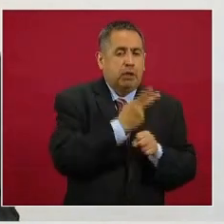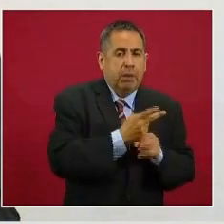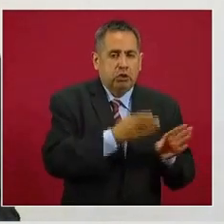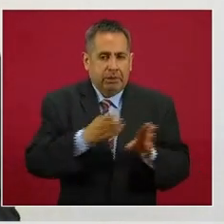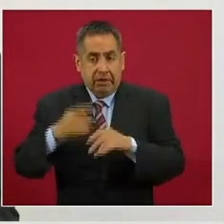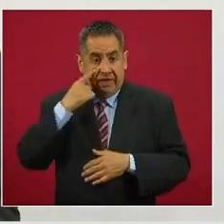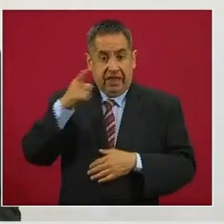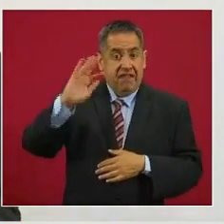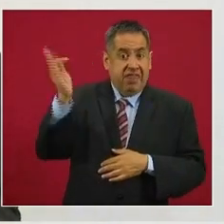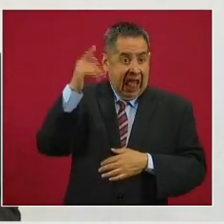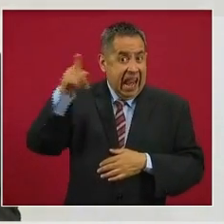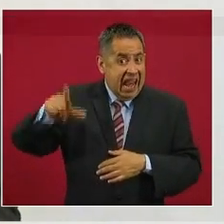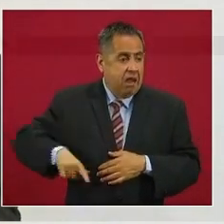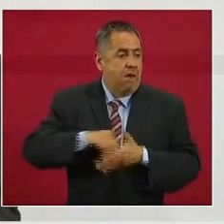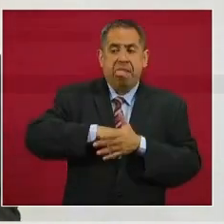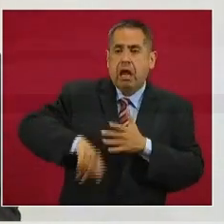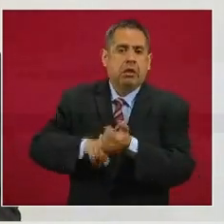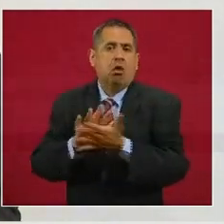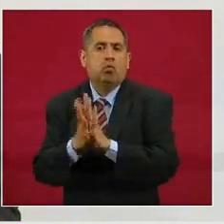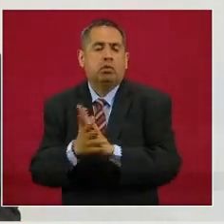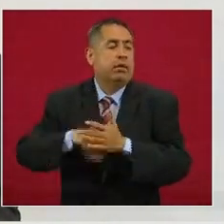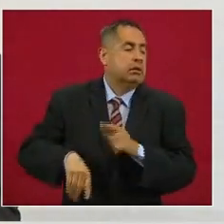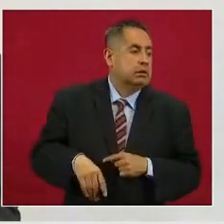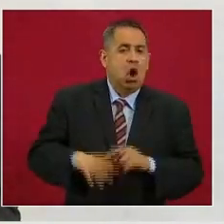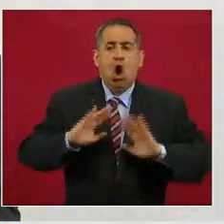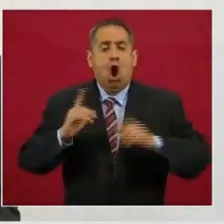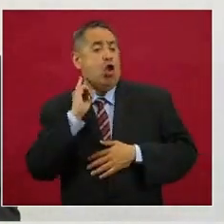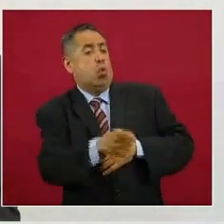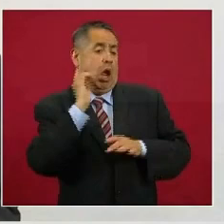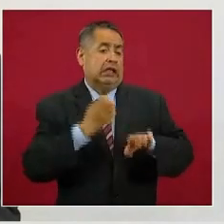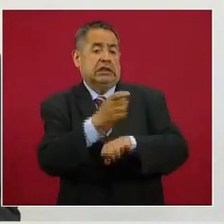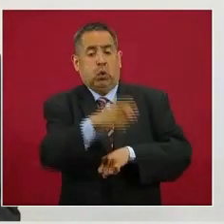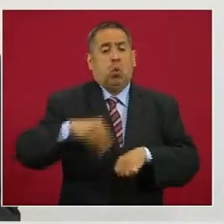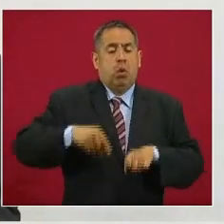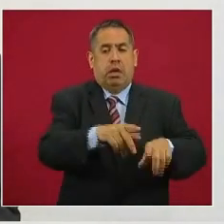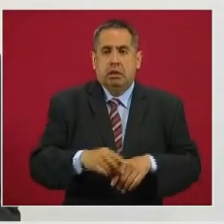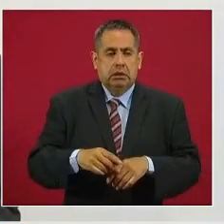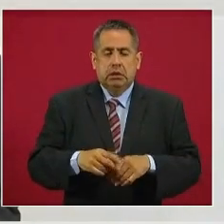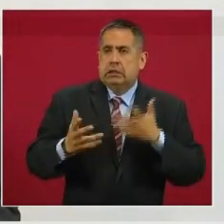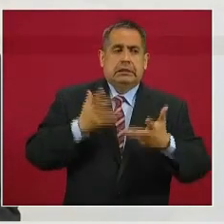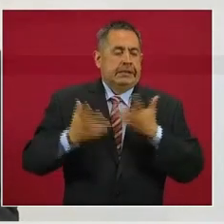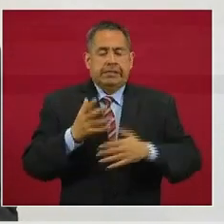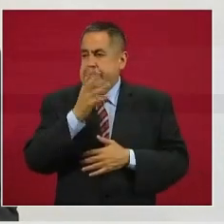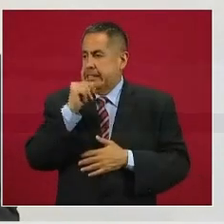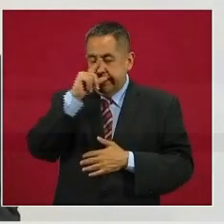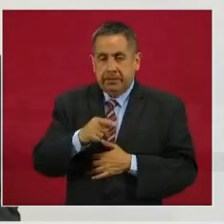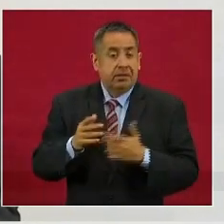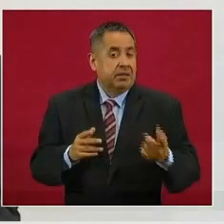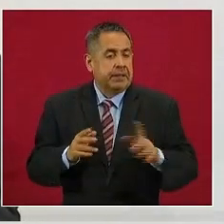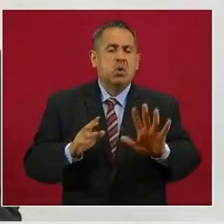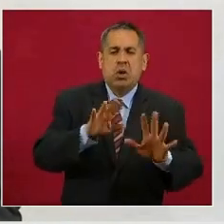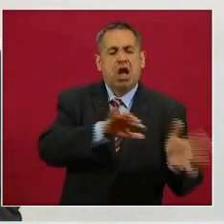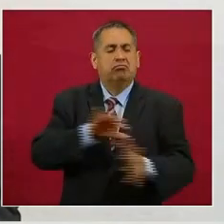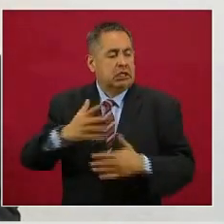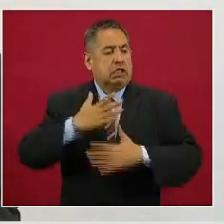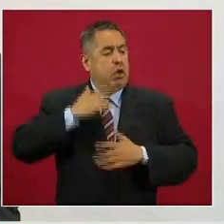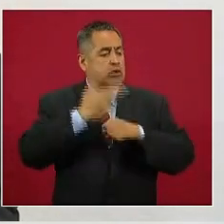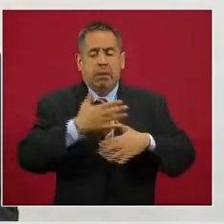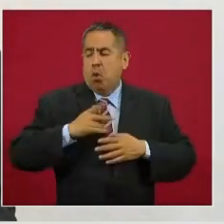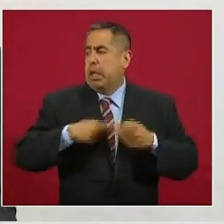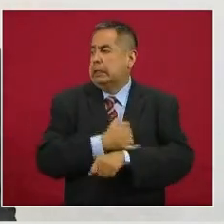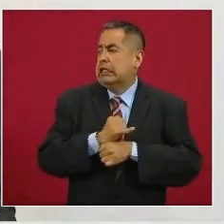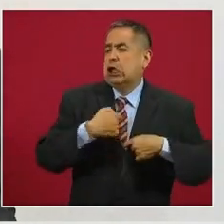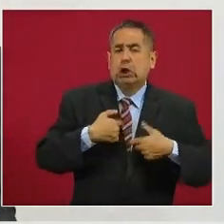el Ejecutivo Federal, para ocultar y encubrir sus colusiones, primero acusó a las autoridades locales, y como eso no le dio el resultado que esperaba, tuvo que asumir el control y la responsabilidad del